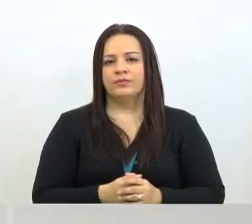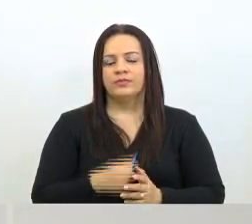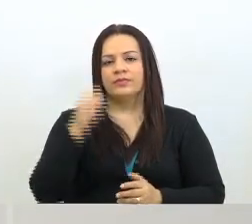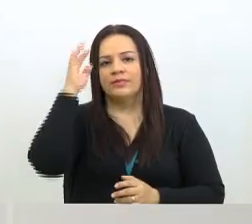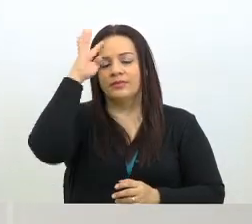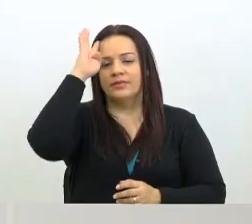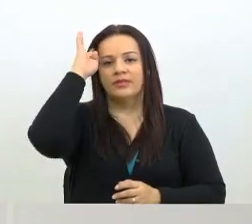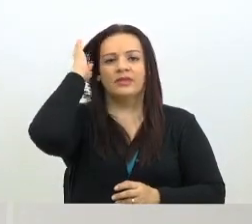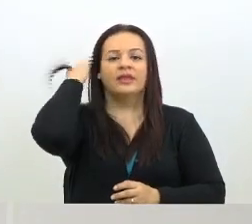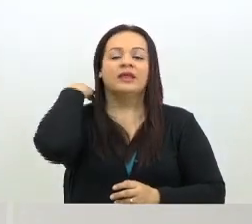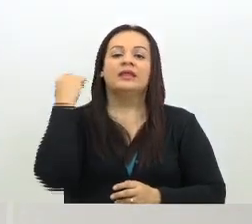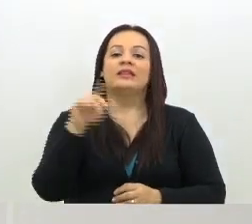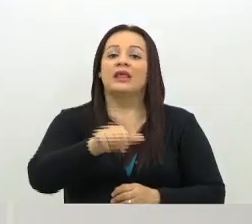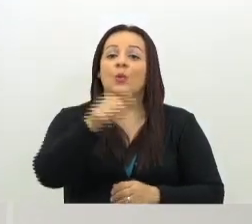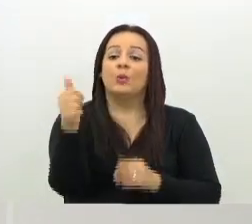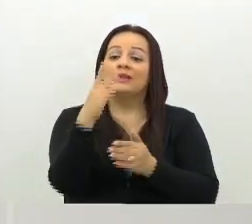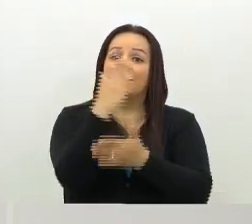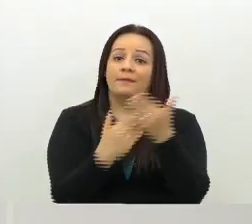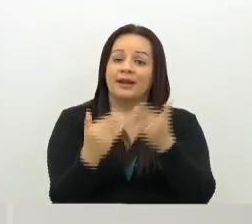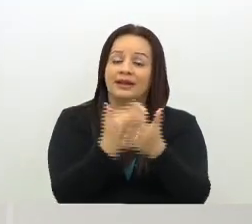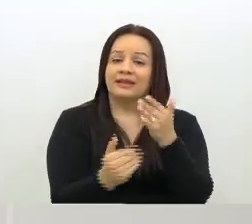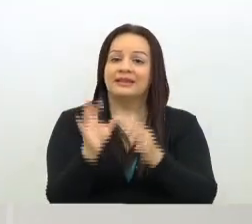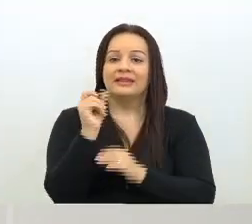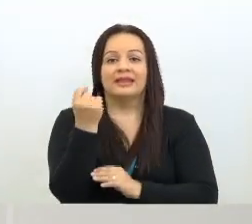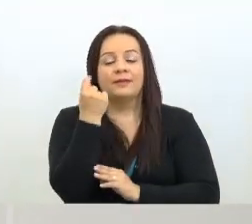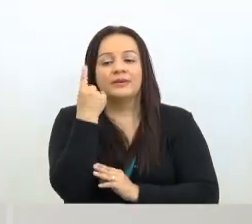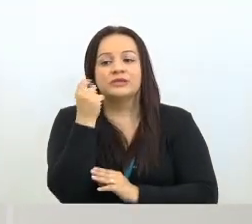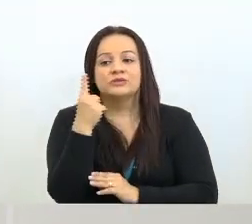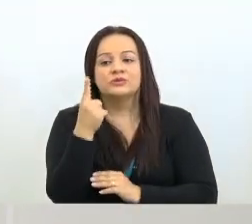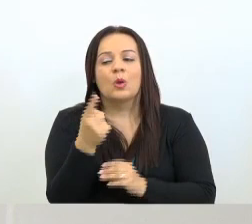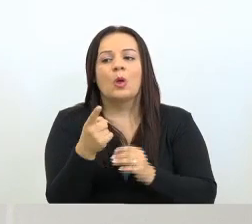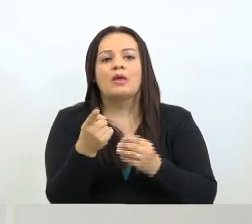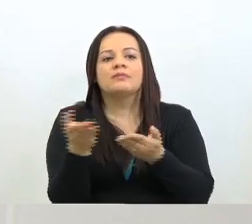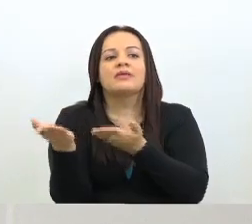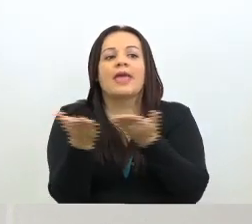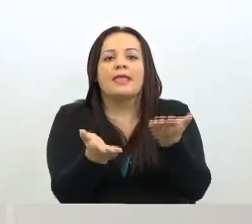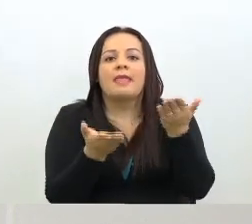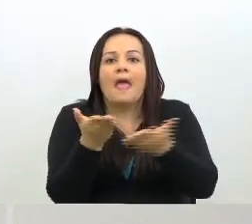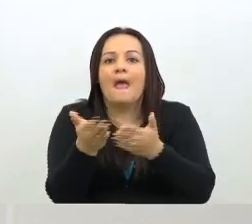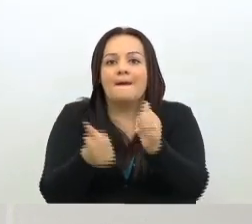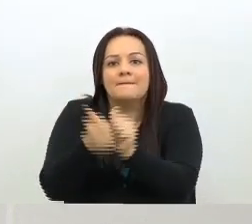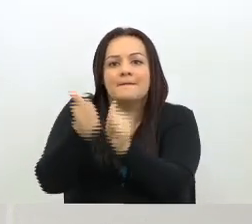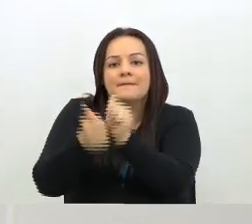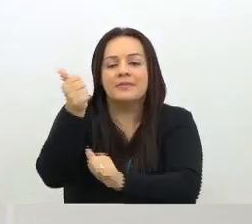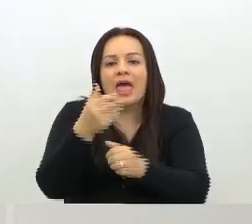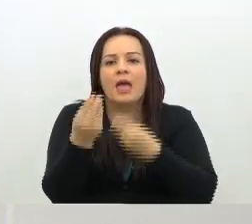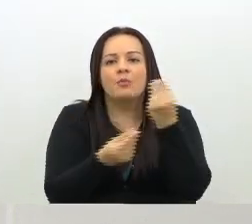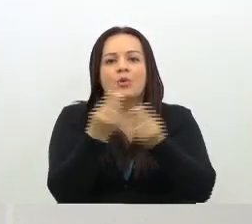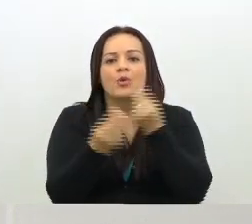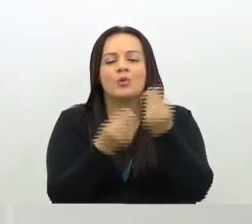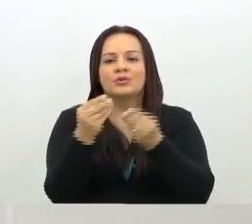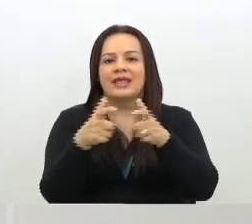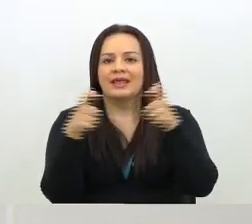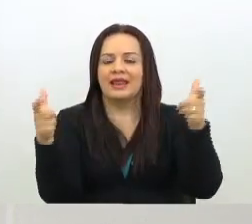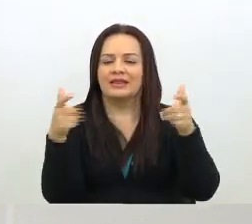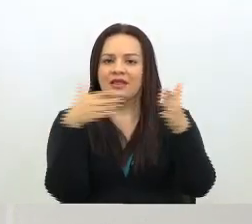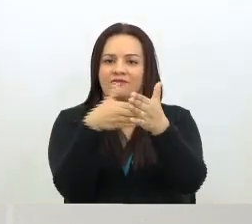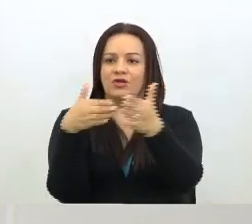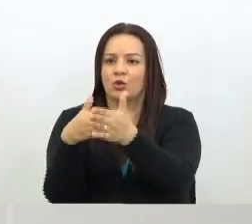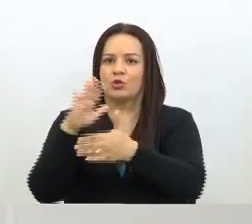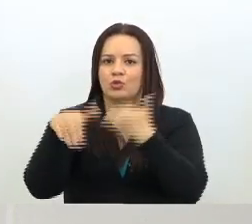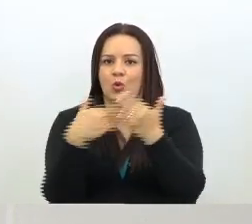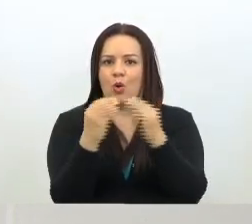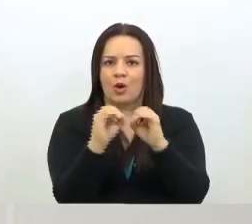De otra parte, la interpretación conforme que brinda la mayoría produce grandes efectos, por cuanto toda